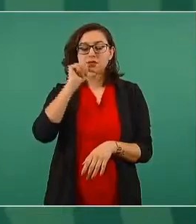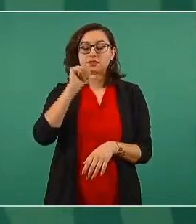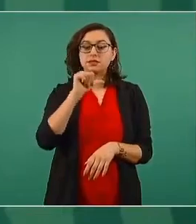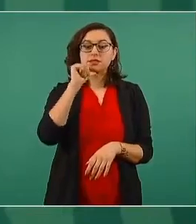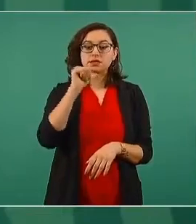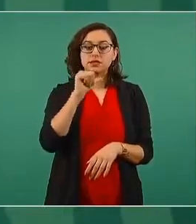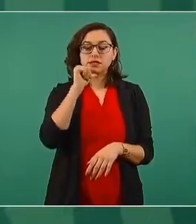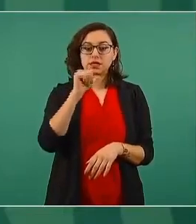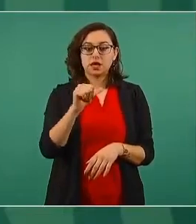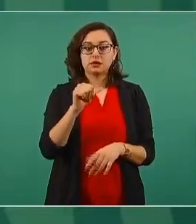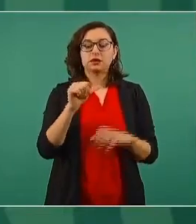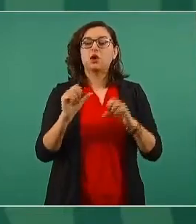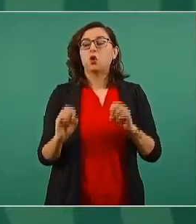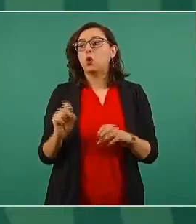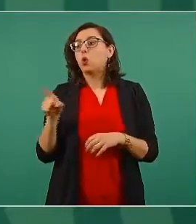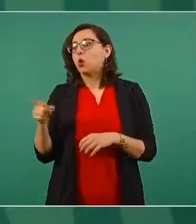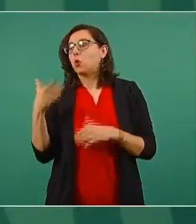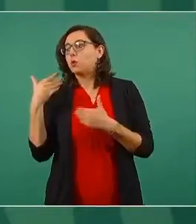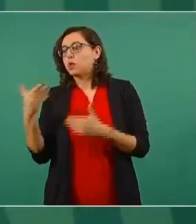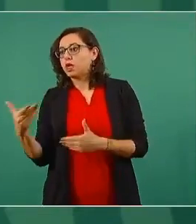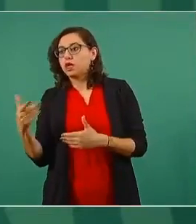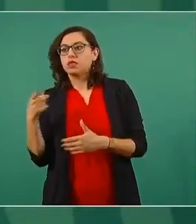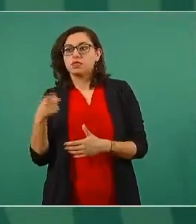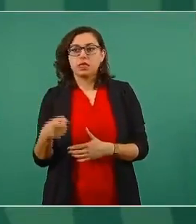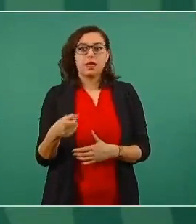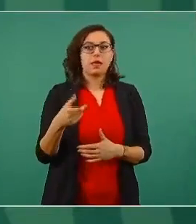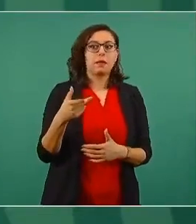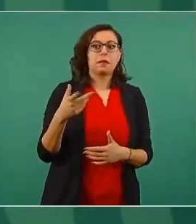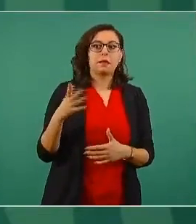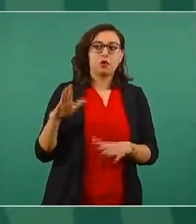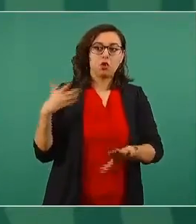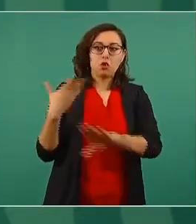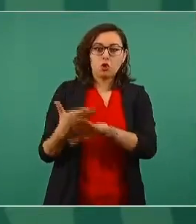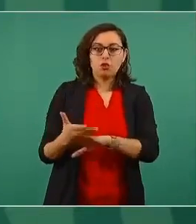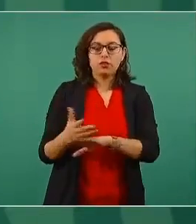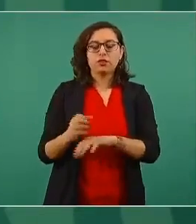haciendo bien las cosas o son víctimas de calumnias.